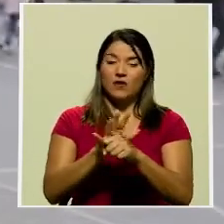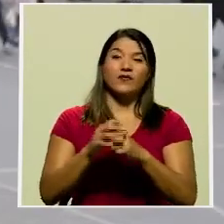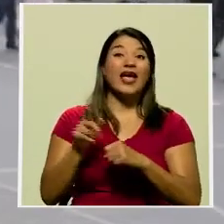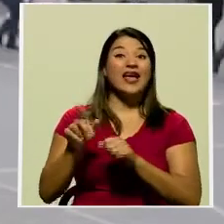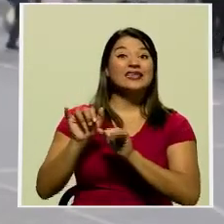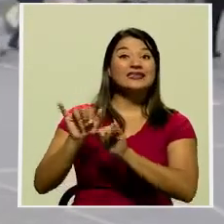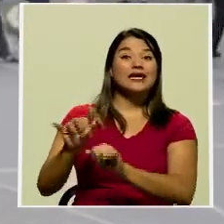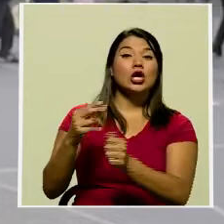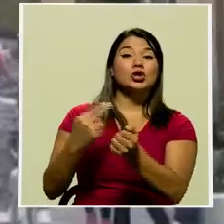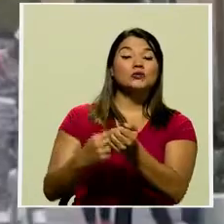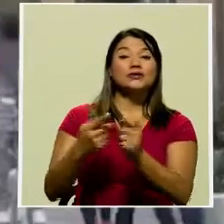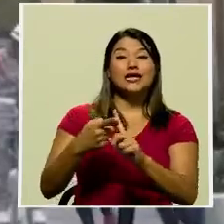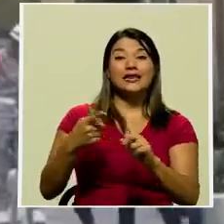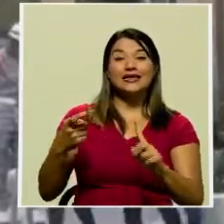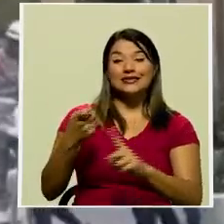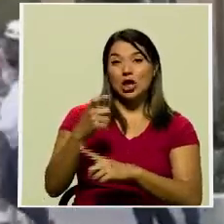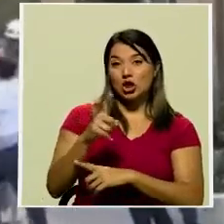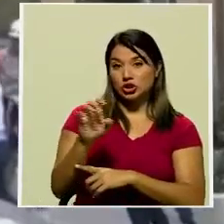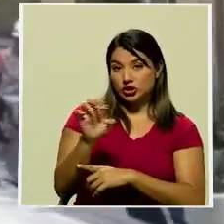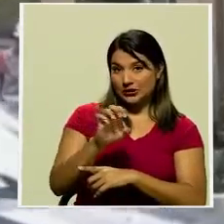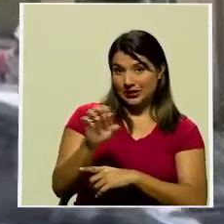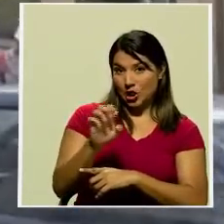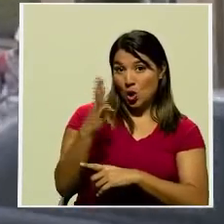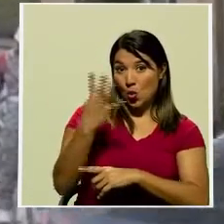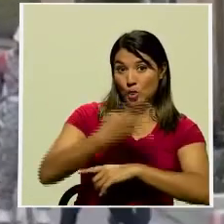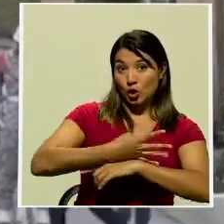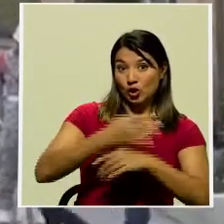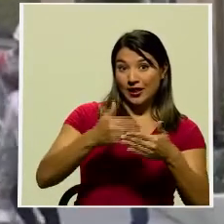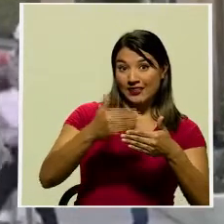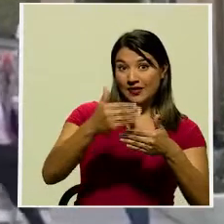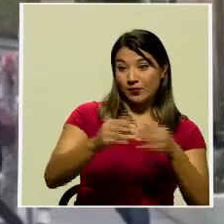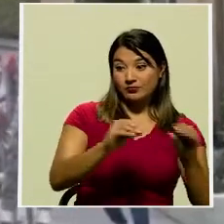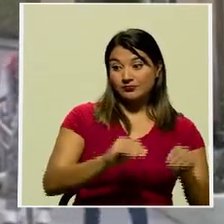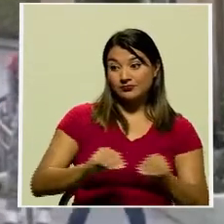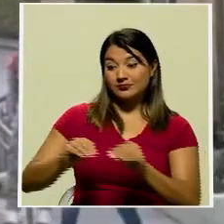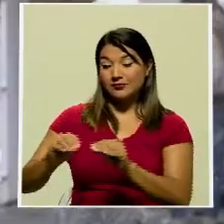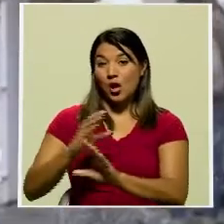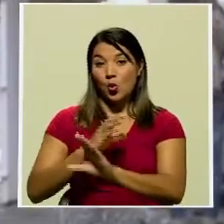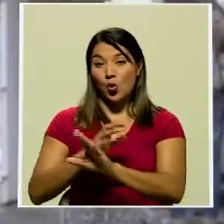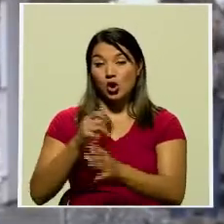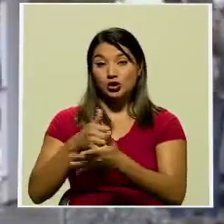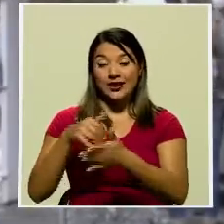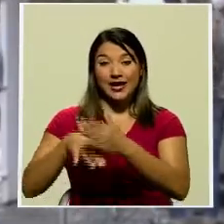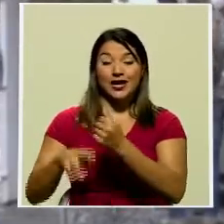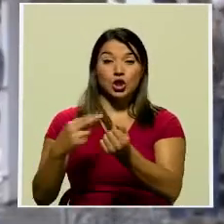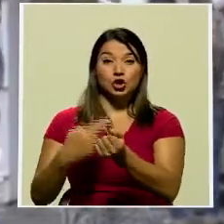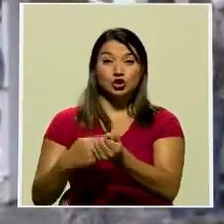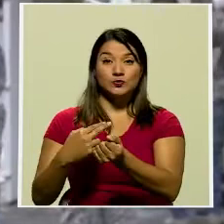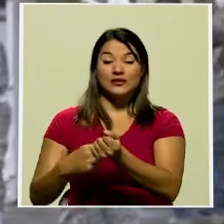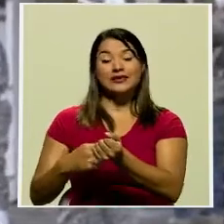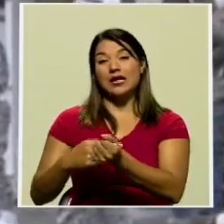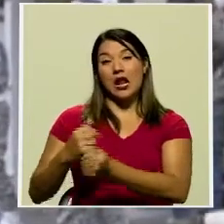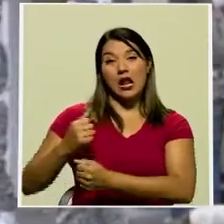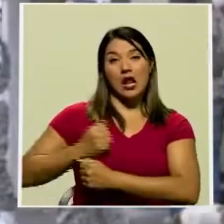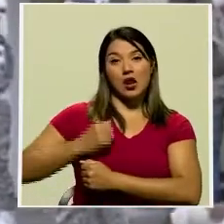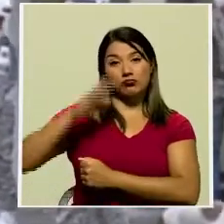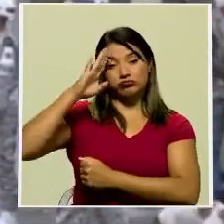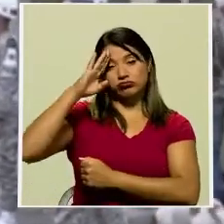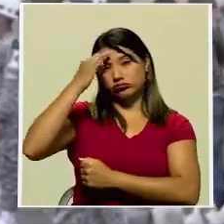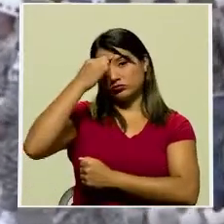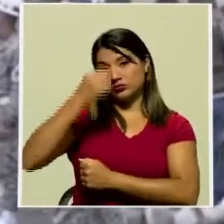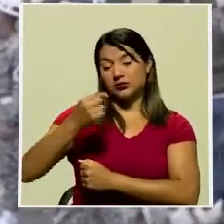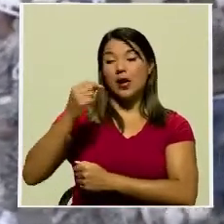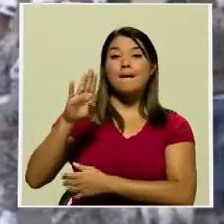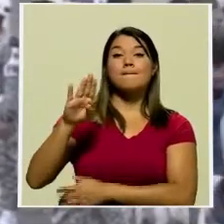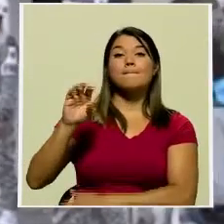desde el 11 de enero y 4 días después fue llevado a la unidad de cuidados intensivos del Hospital Militar Central de Bogotá por deterioro agudo